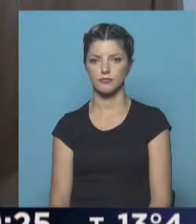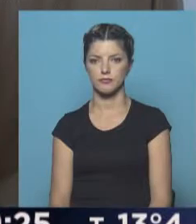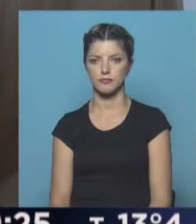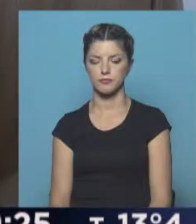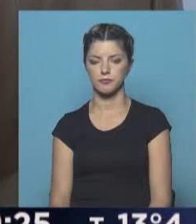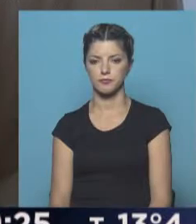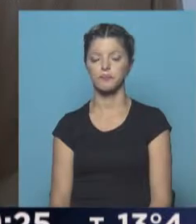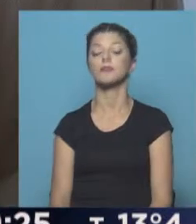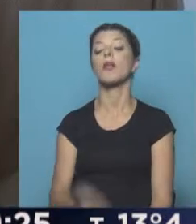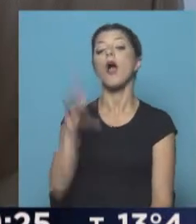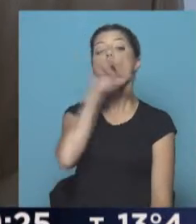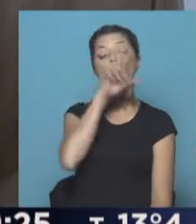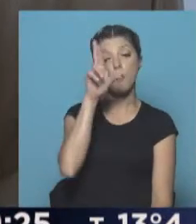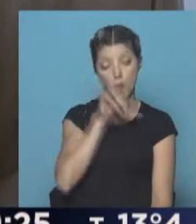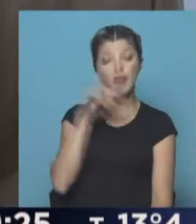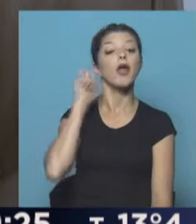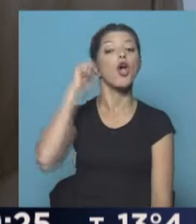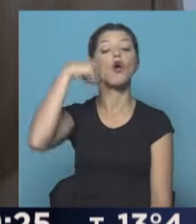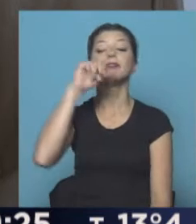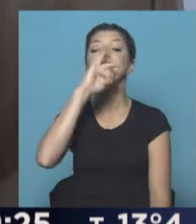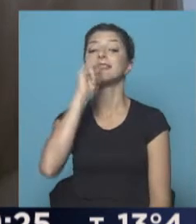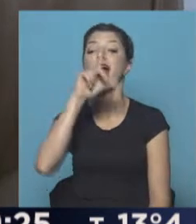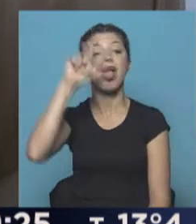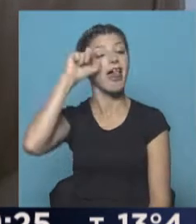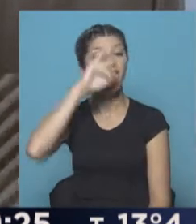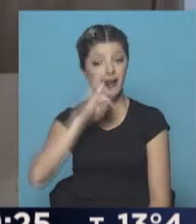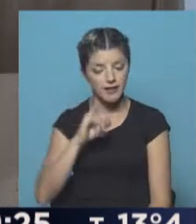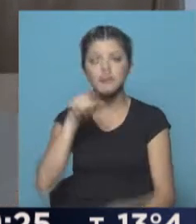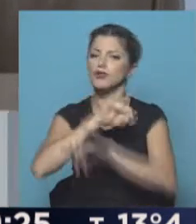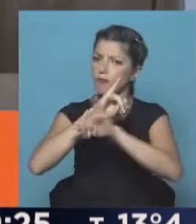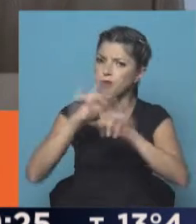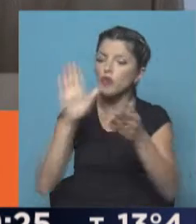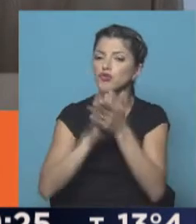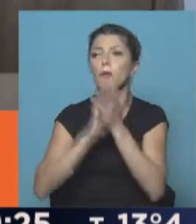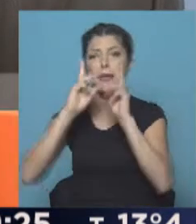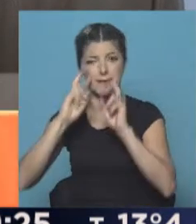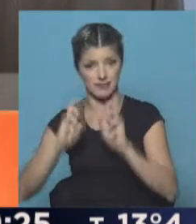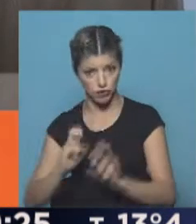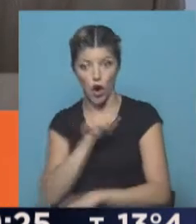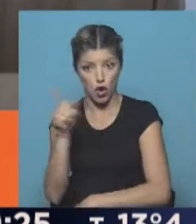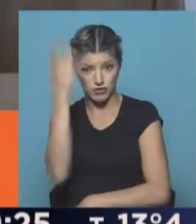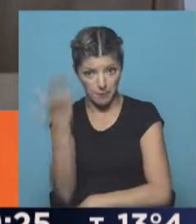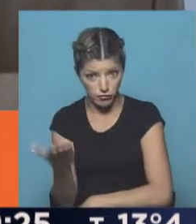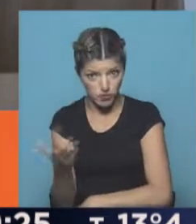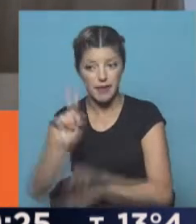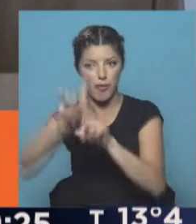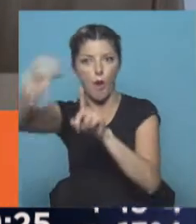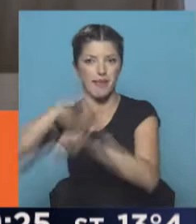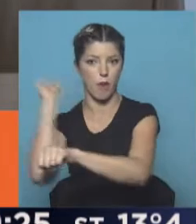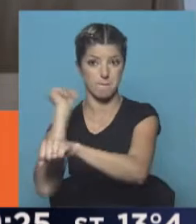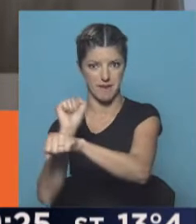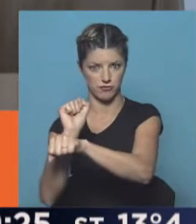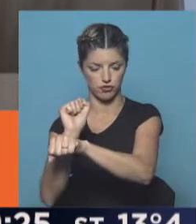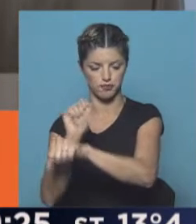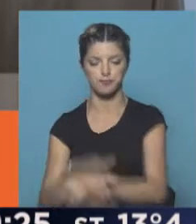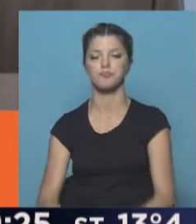La interventora del gremio, Gladys González, ofreció detalles sobre la investigación que desembocó en la detención del gremialista. Las denuncias